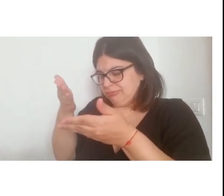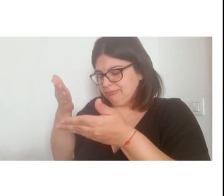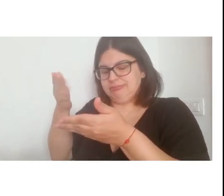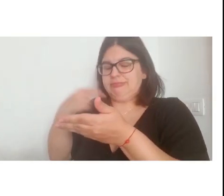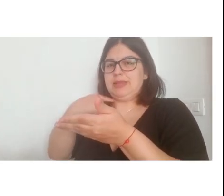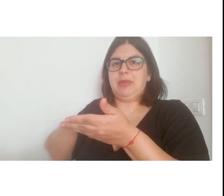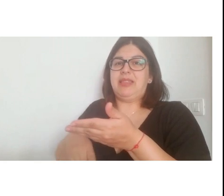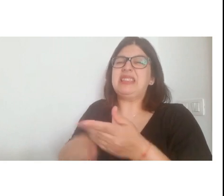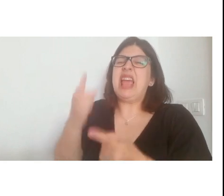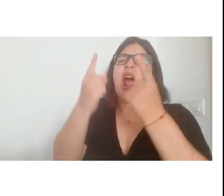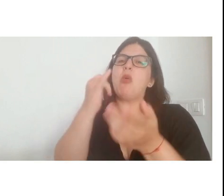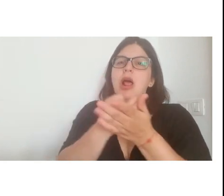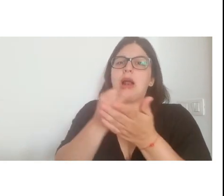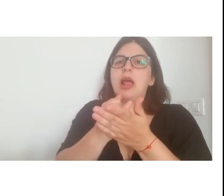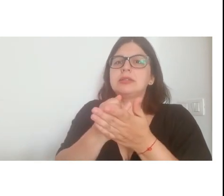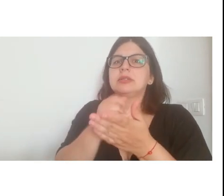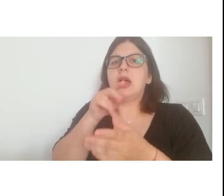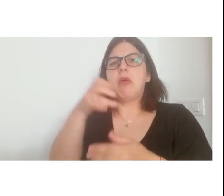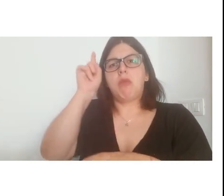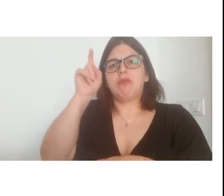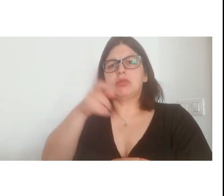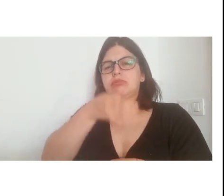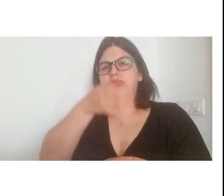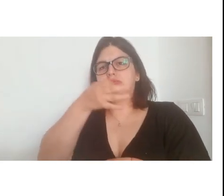que coller apuntes, son as máis